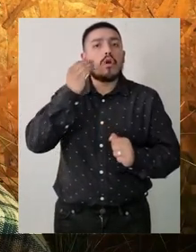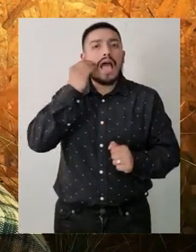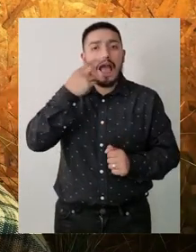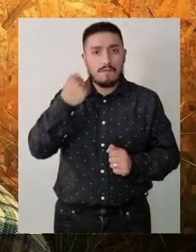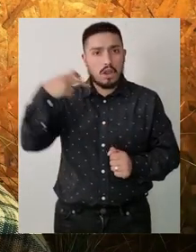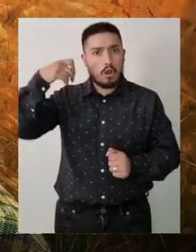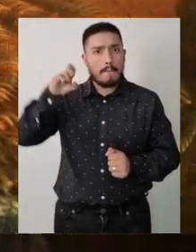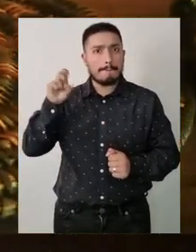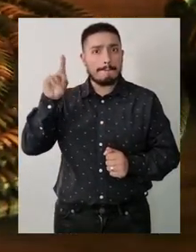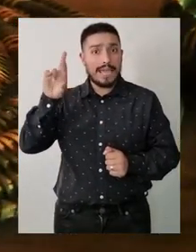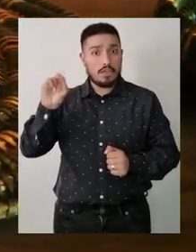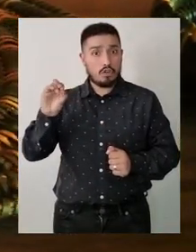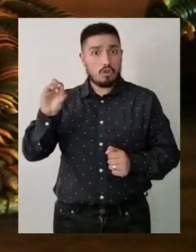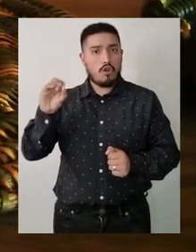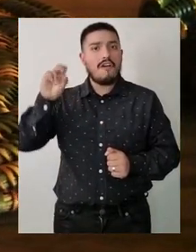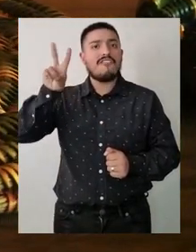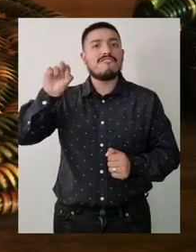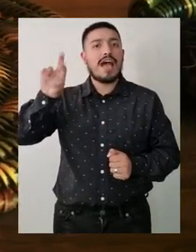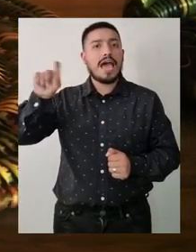Alberto Vargas.